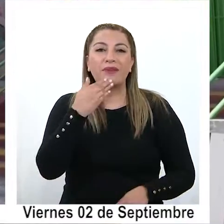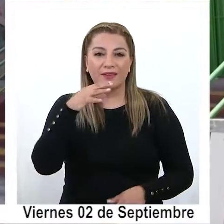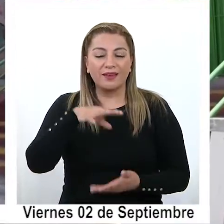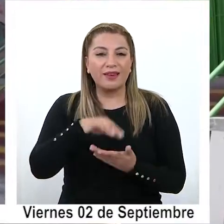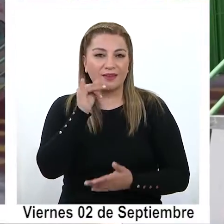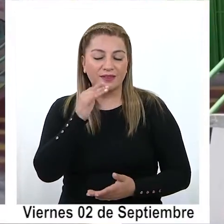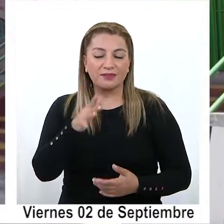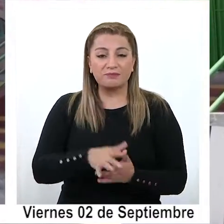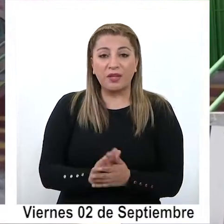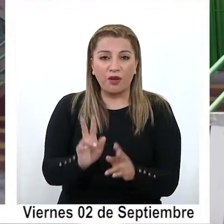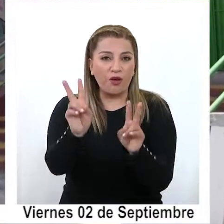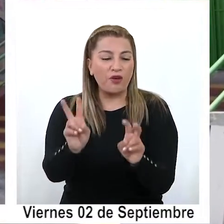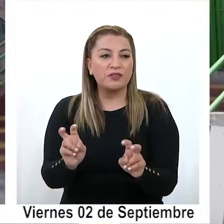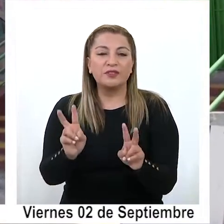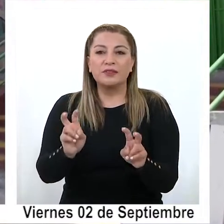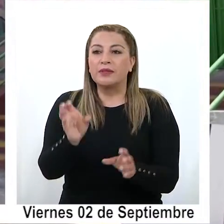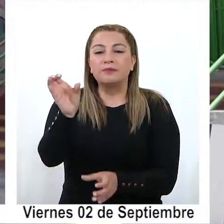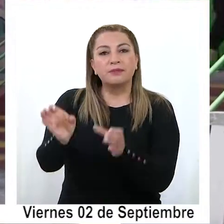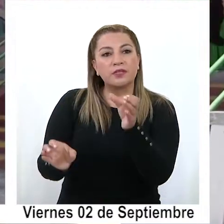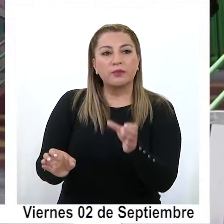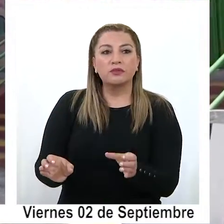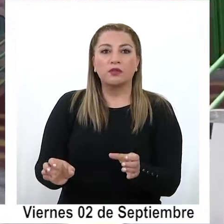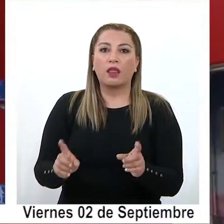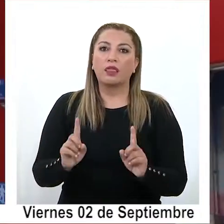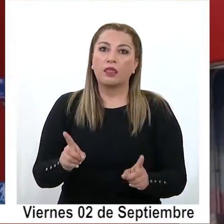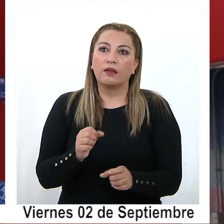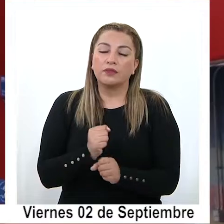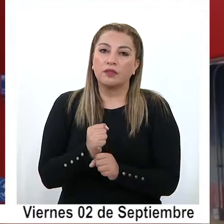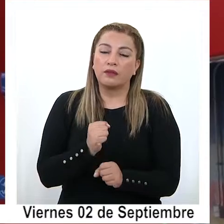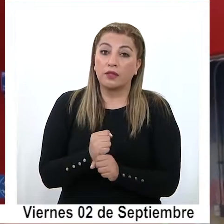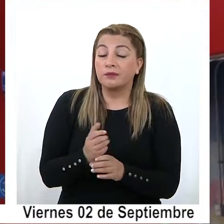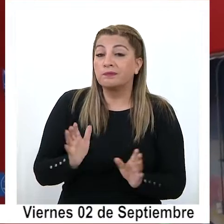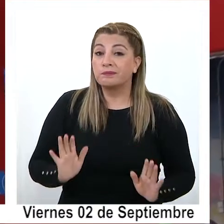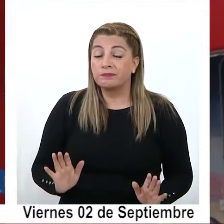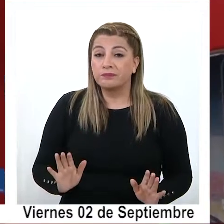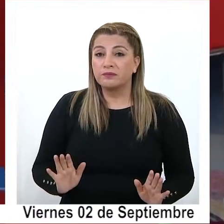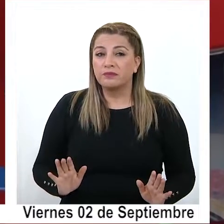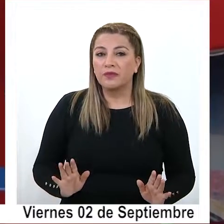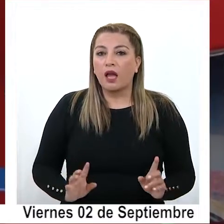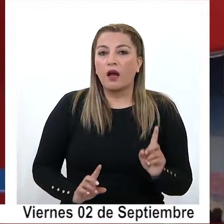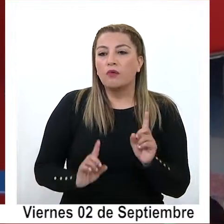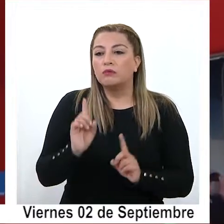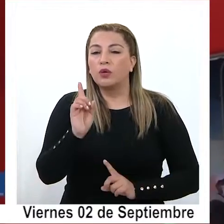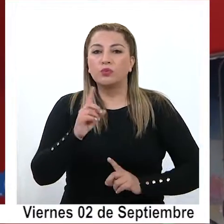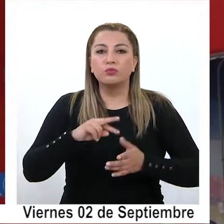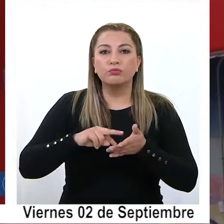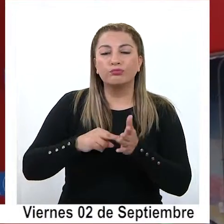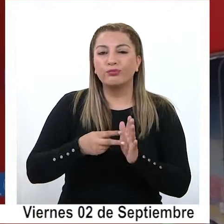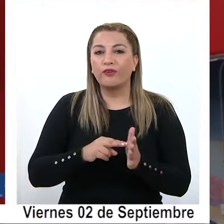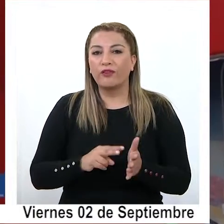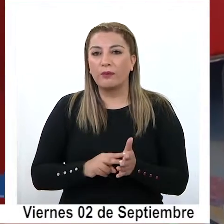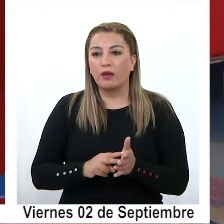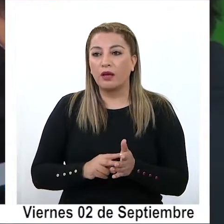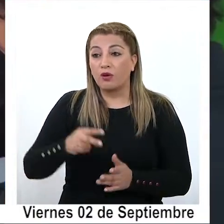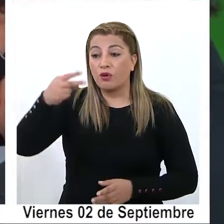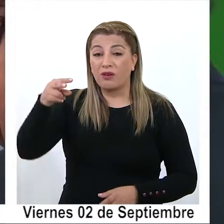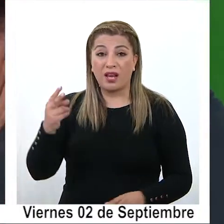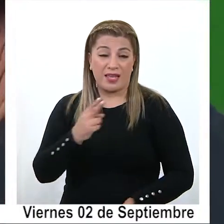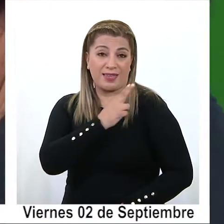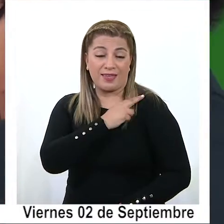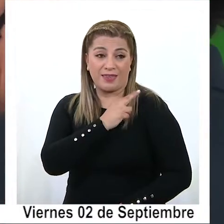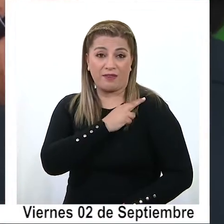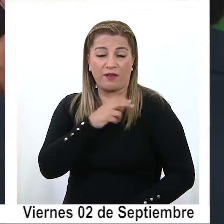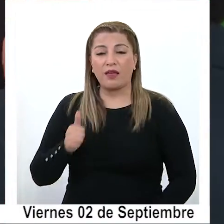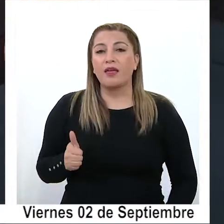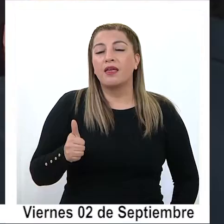En relación a las personas que deban trabajar y que eventualmente tengan algún problema con sus empleadores, el